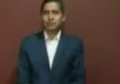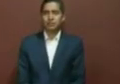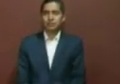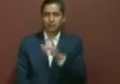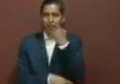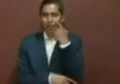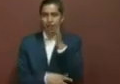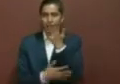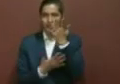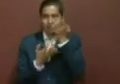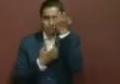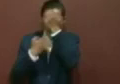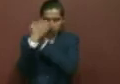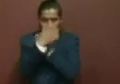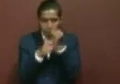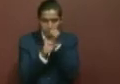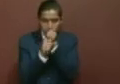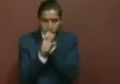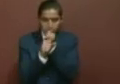en el estudio que hizo,